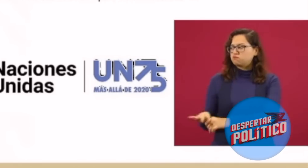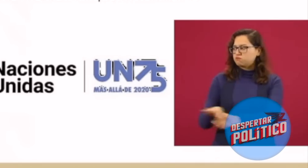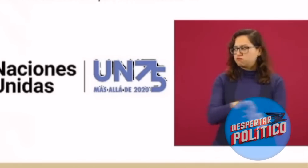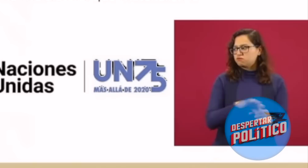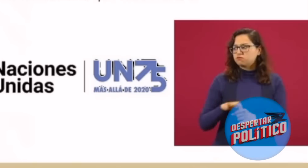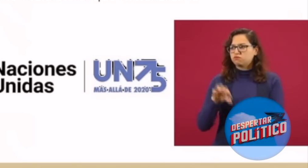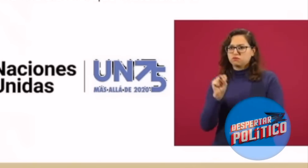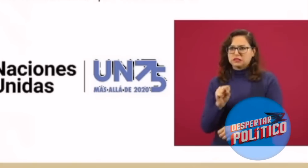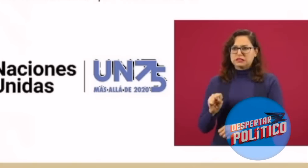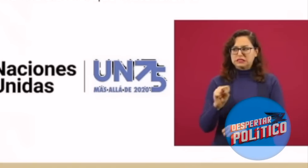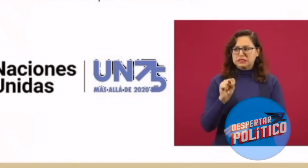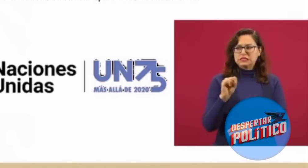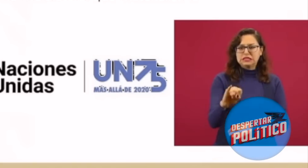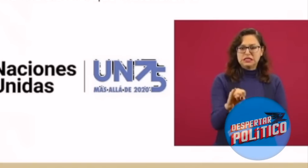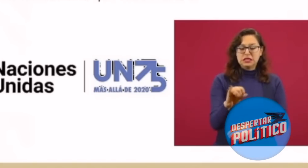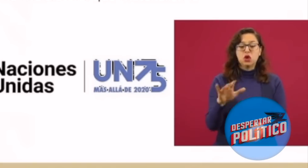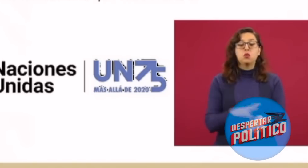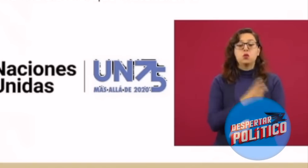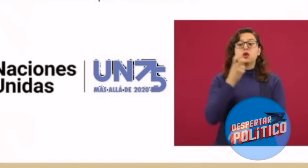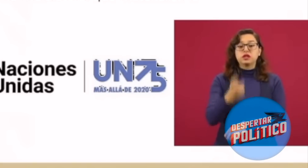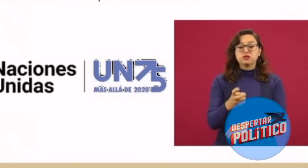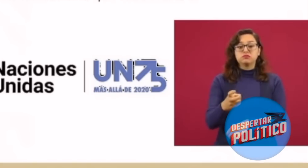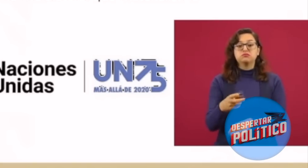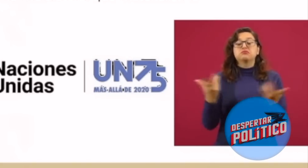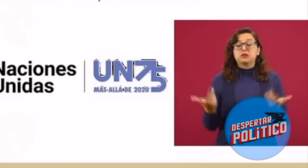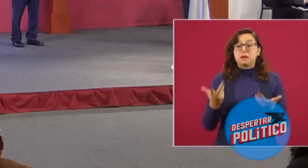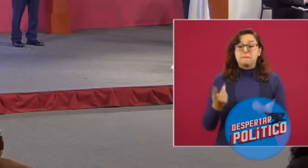cual es la resolución mexicana más apoyada en la historia.